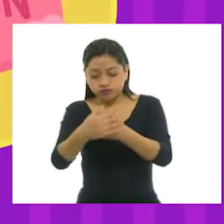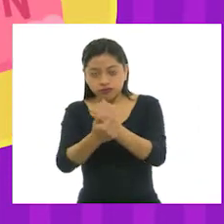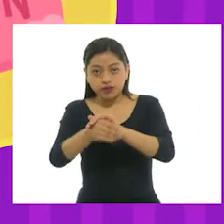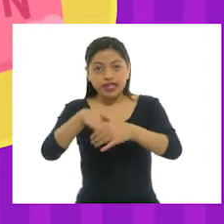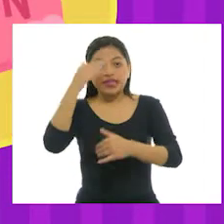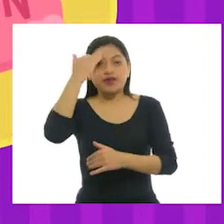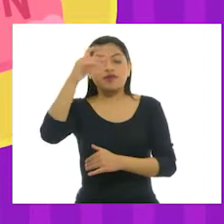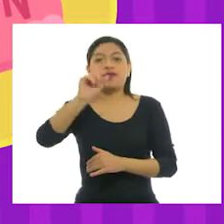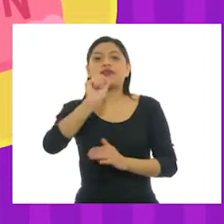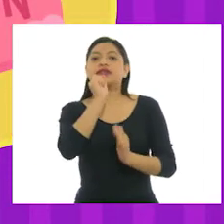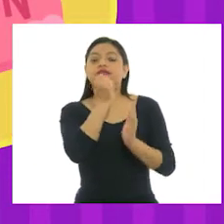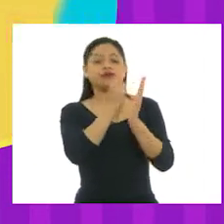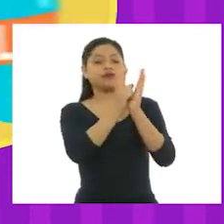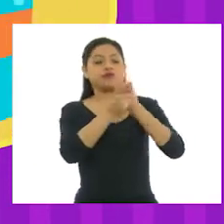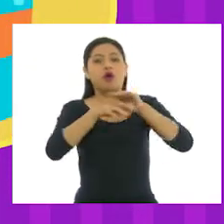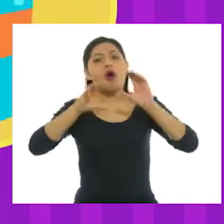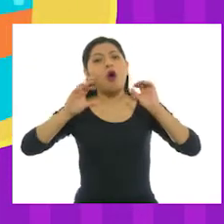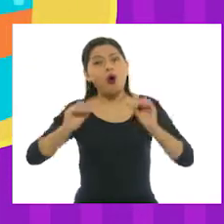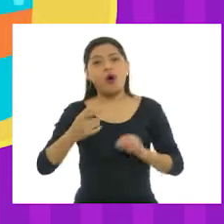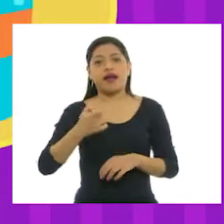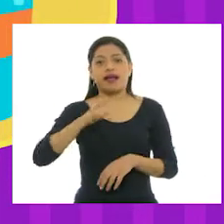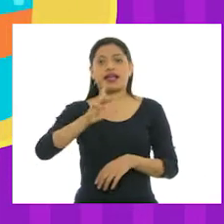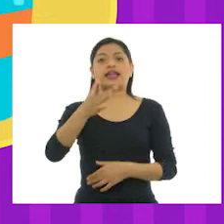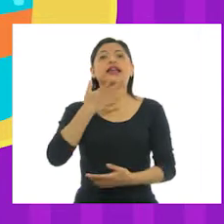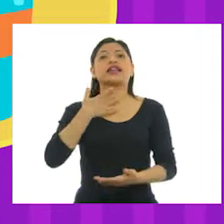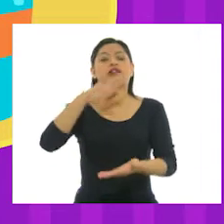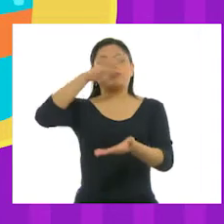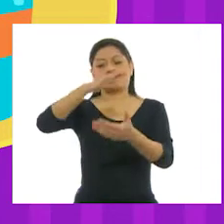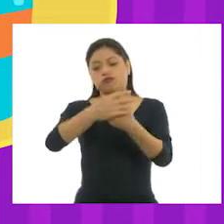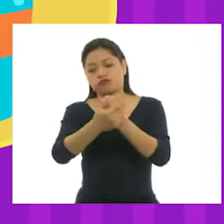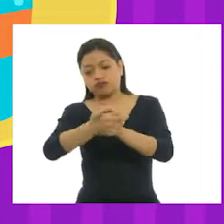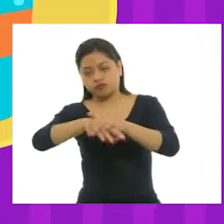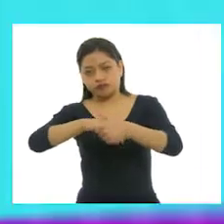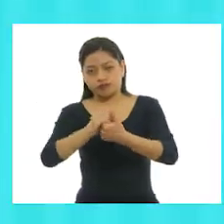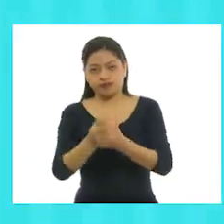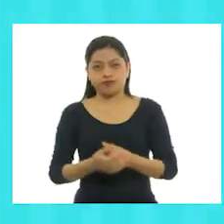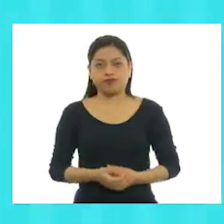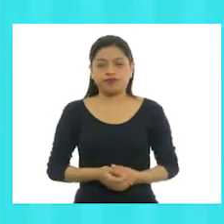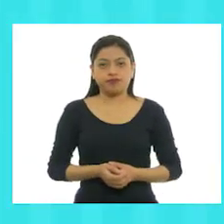durante 20 segundos o aplica desinfectante a base de agua y alcohol.